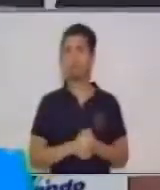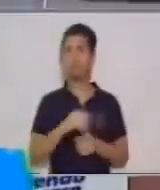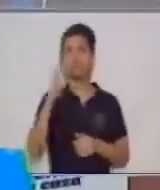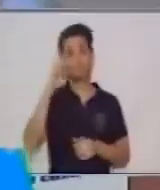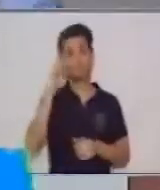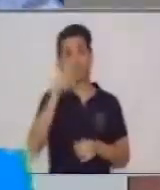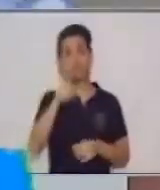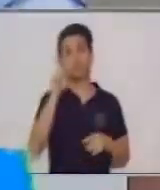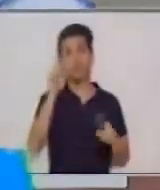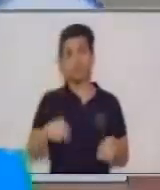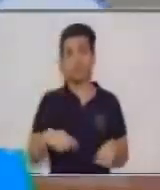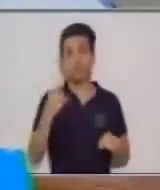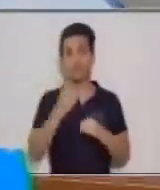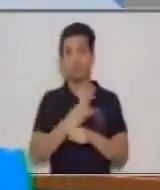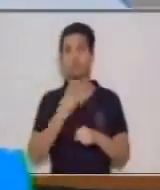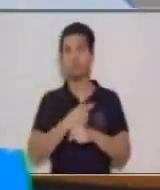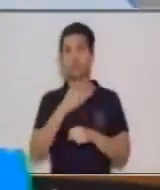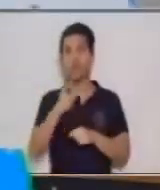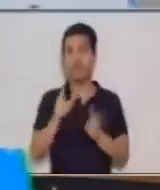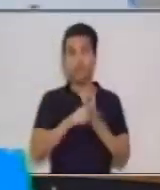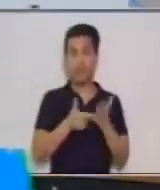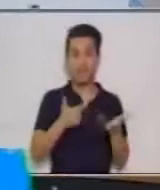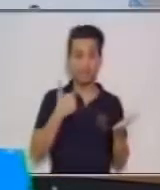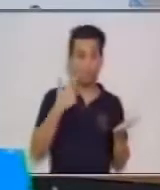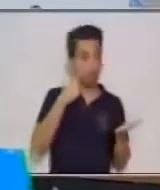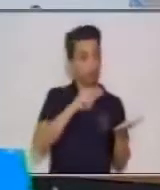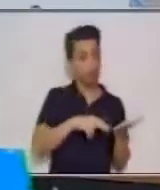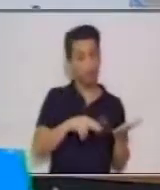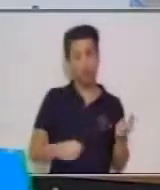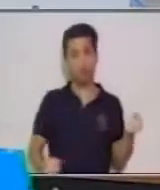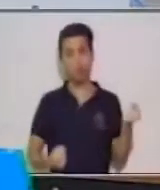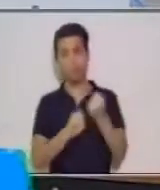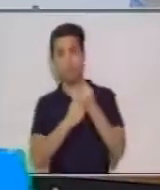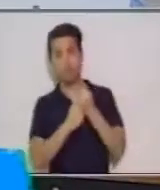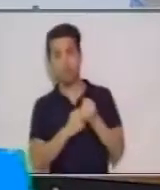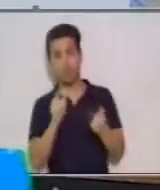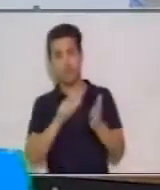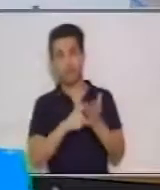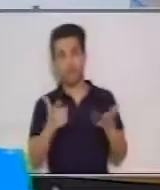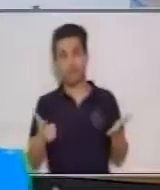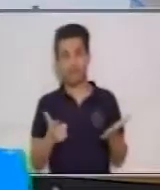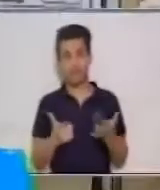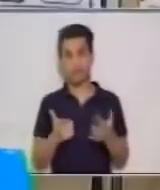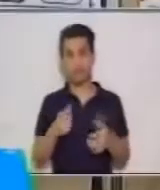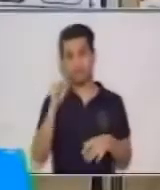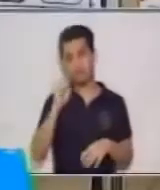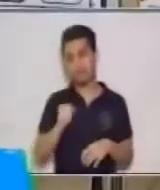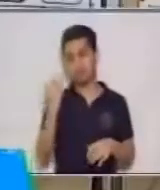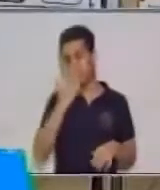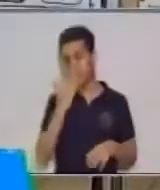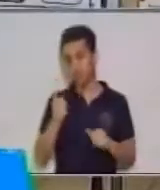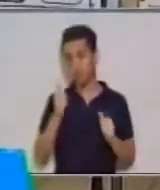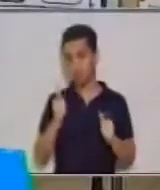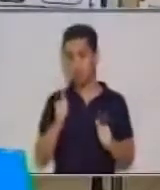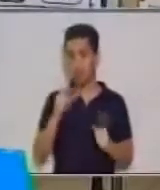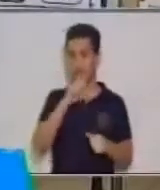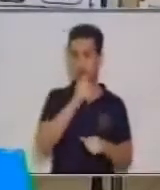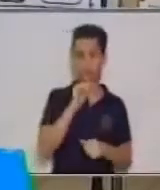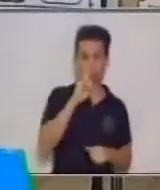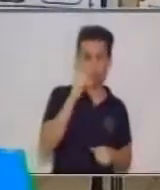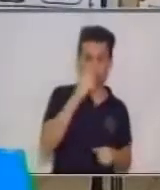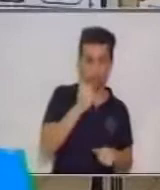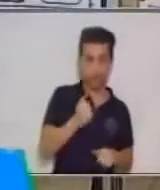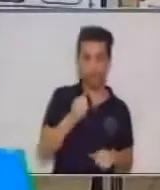debes utilizar tu guía de autoaprendizaje para poder seguir utilizando las lecturas que tenemos y estudiar la causa y el efecto.